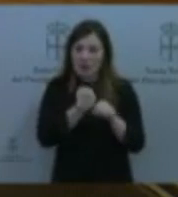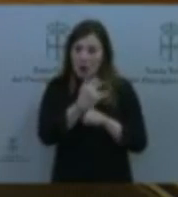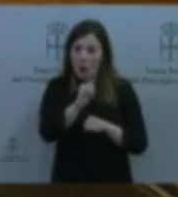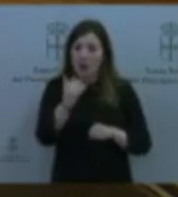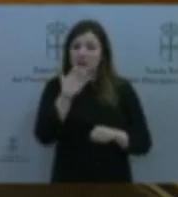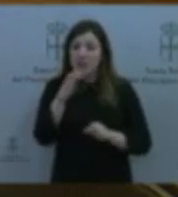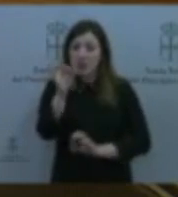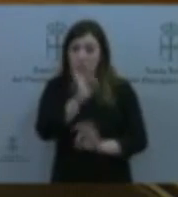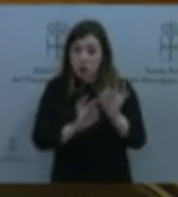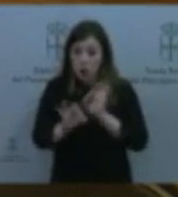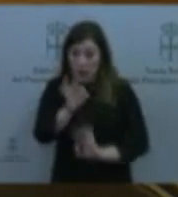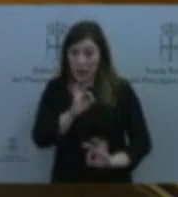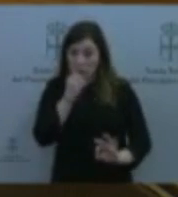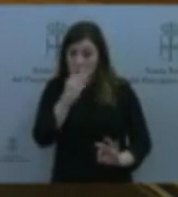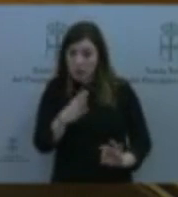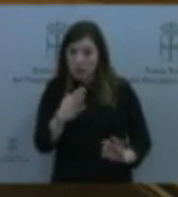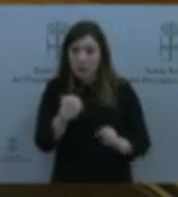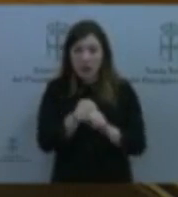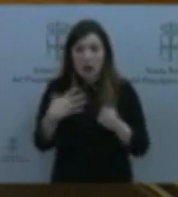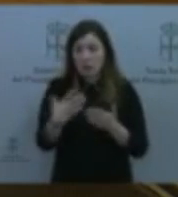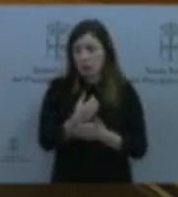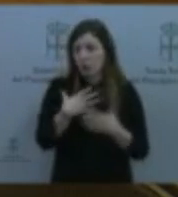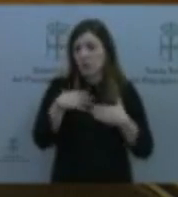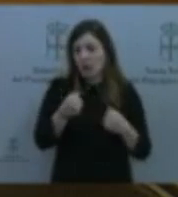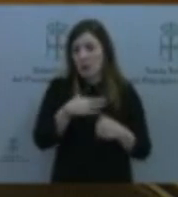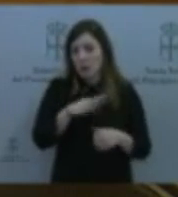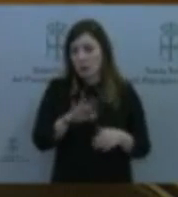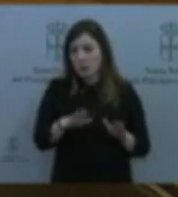sanidad. Pero bien, para ir cerrando,